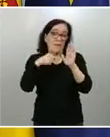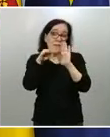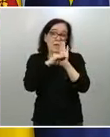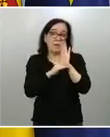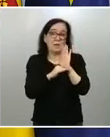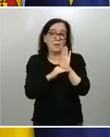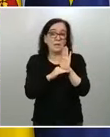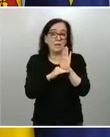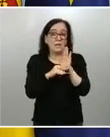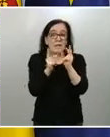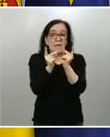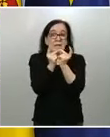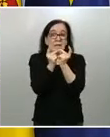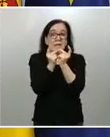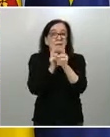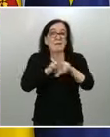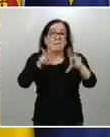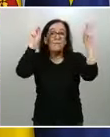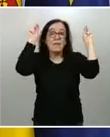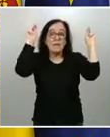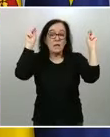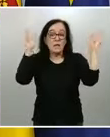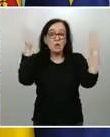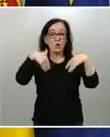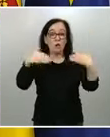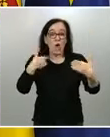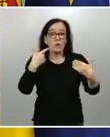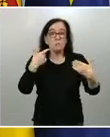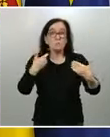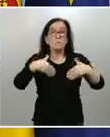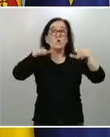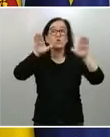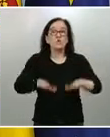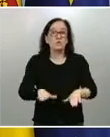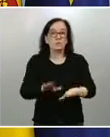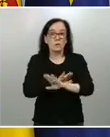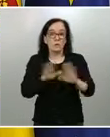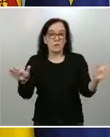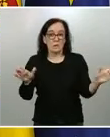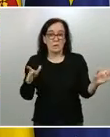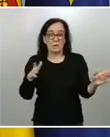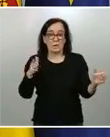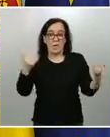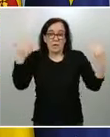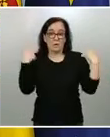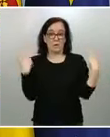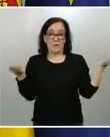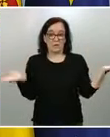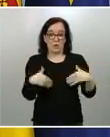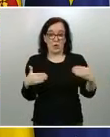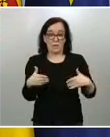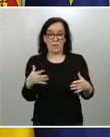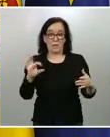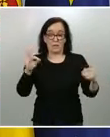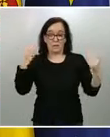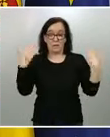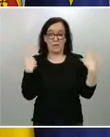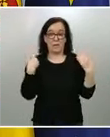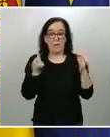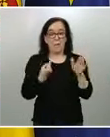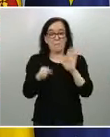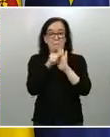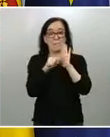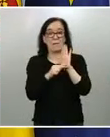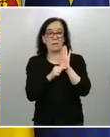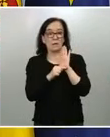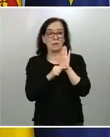porque no hay ninguna suspensión de actividad decae esa responsabilidad y lo que corresponde serían medidas ya de un